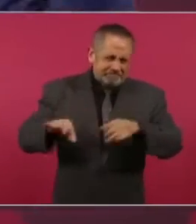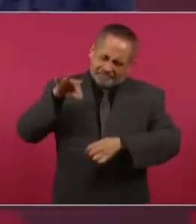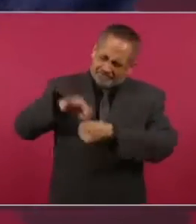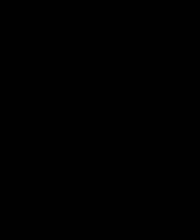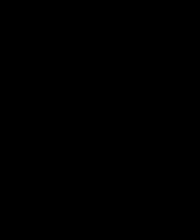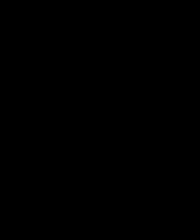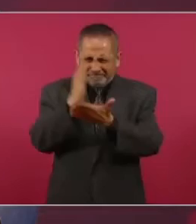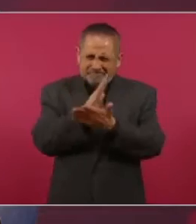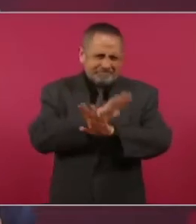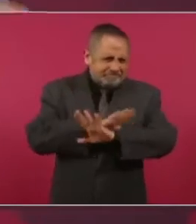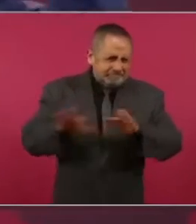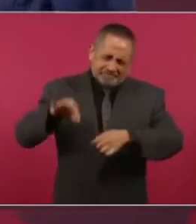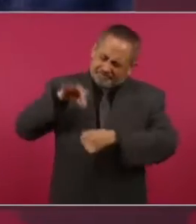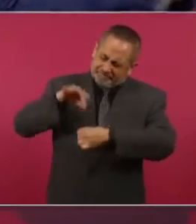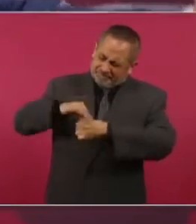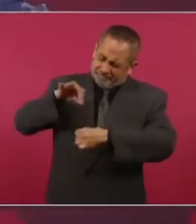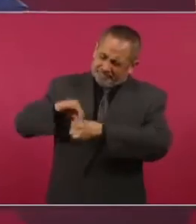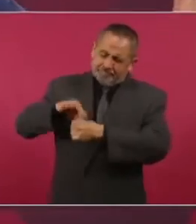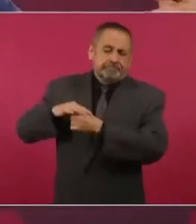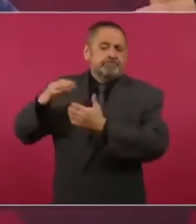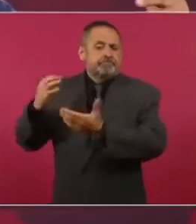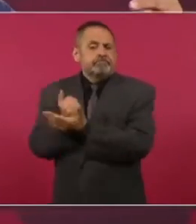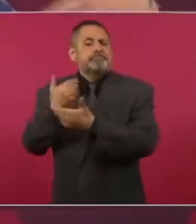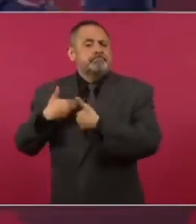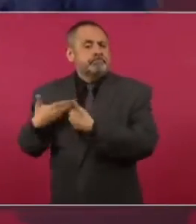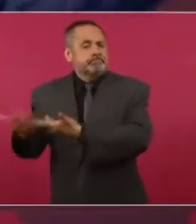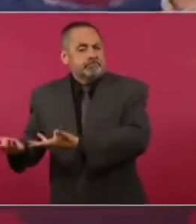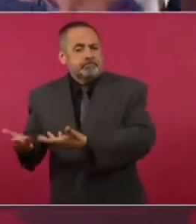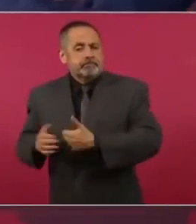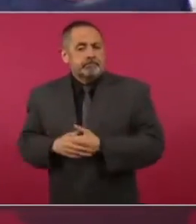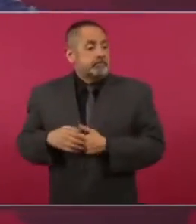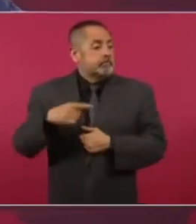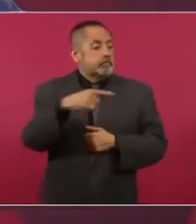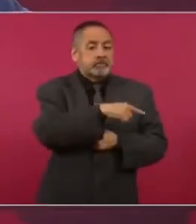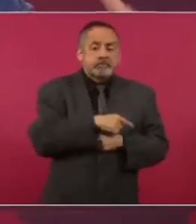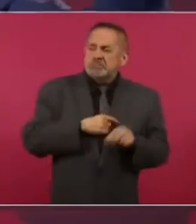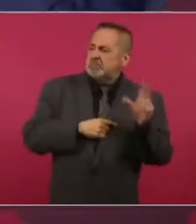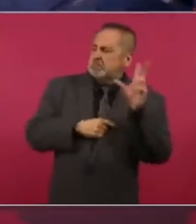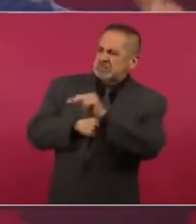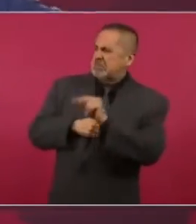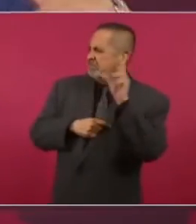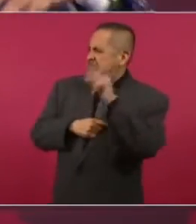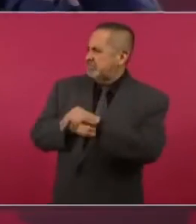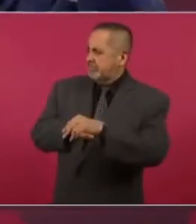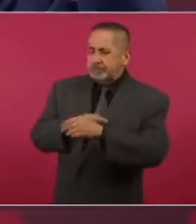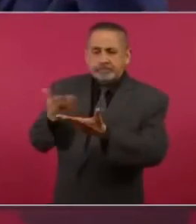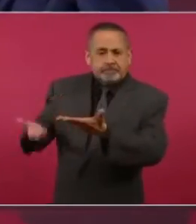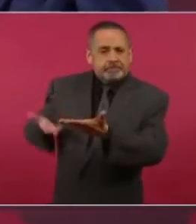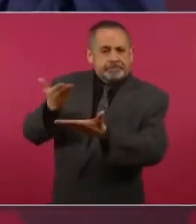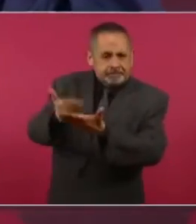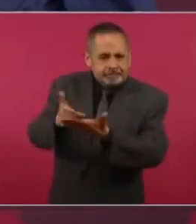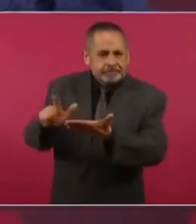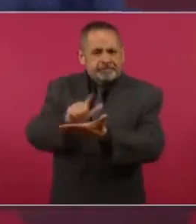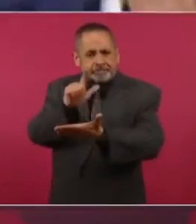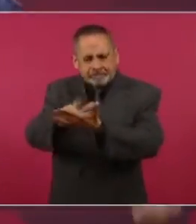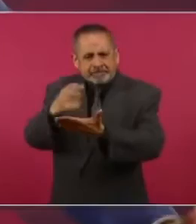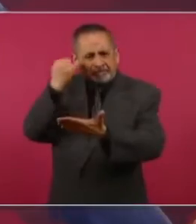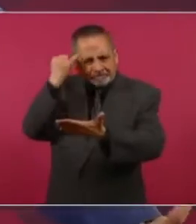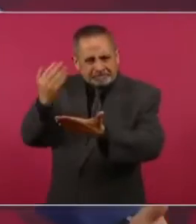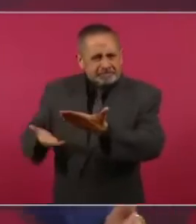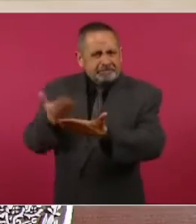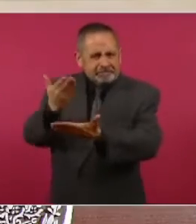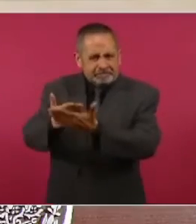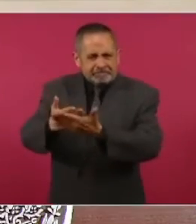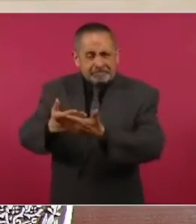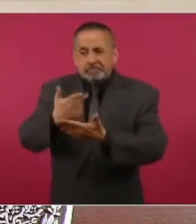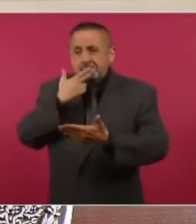Entonces se han dedicado a bloquear todo lo que significa beneficios para